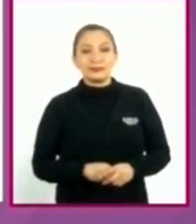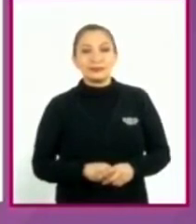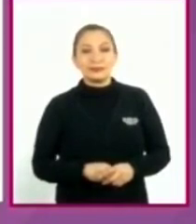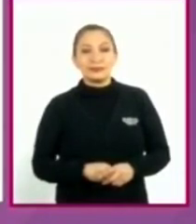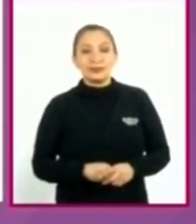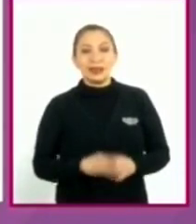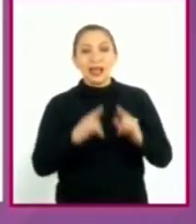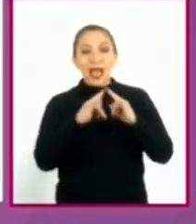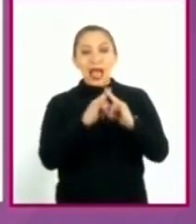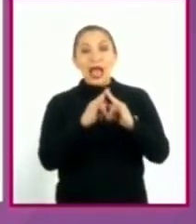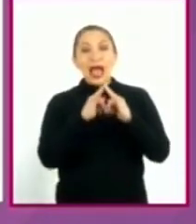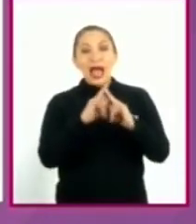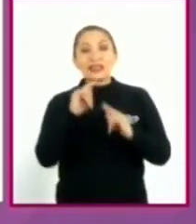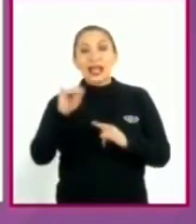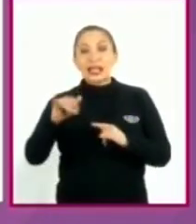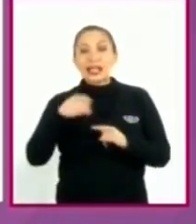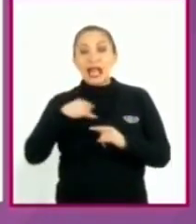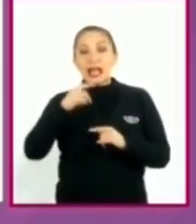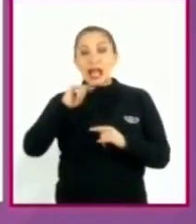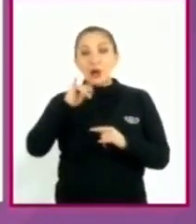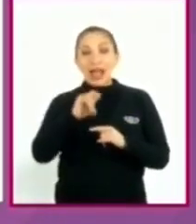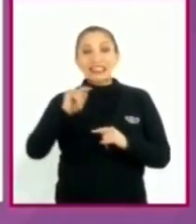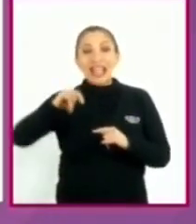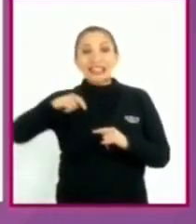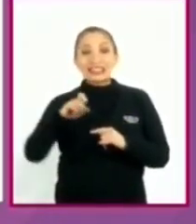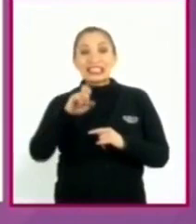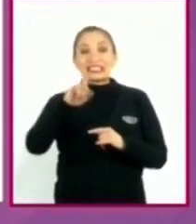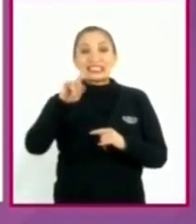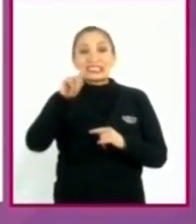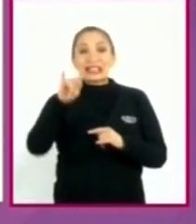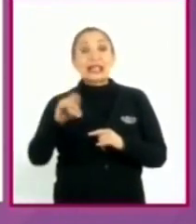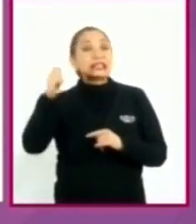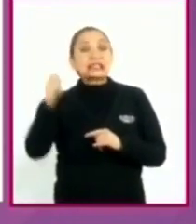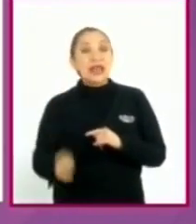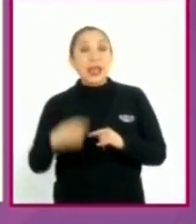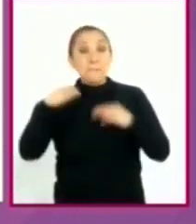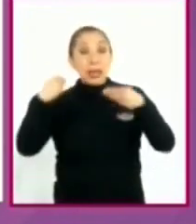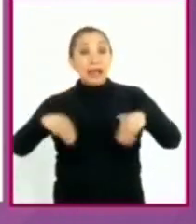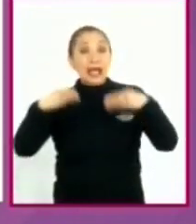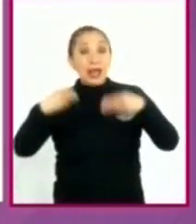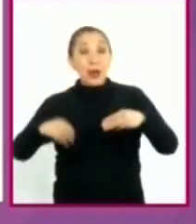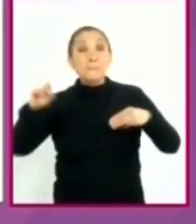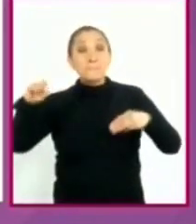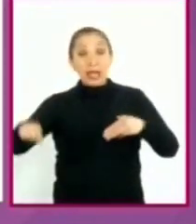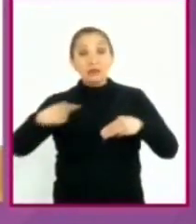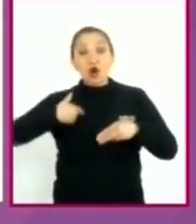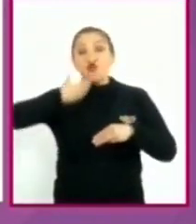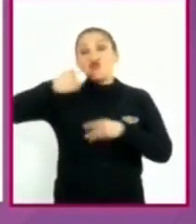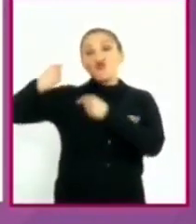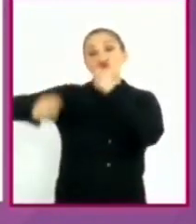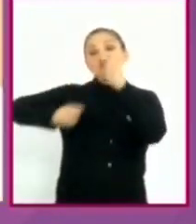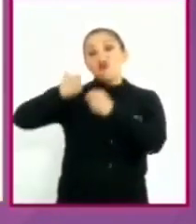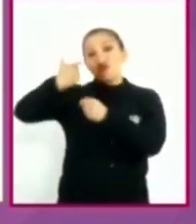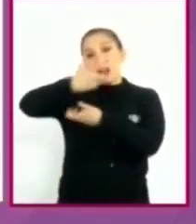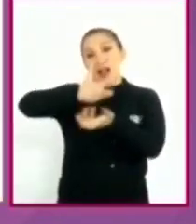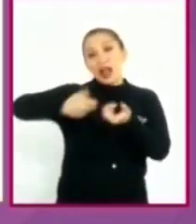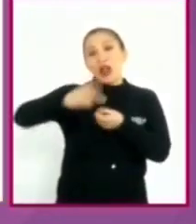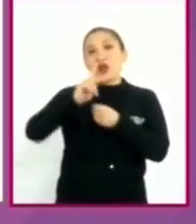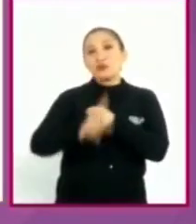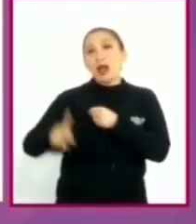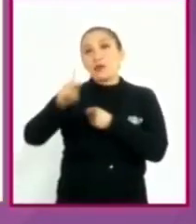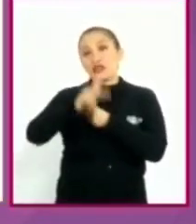Tianguis proviene del náhuatl tianquistli, que significa mercado y es producto de la tradición económica de los